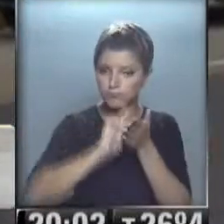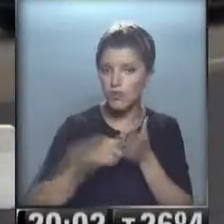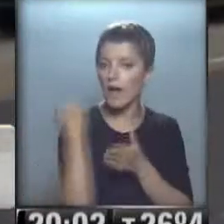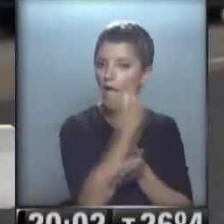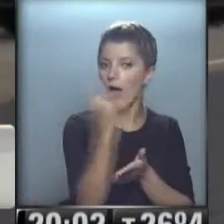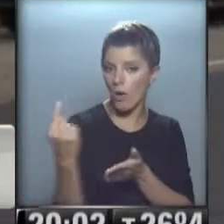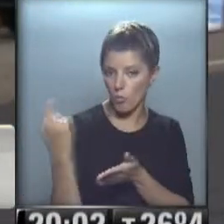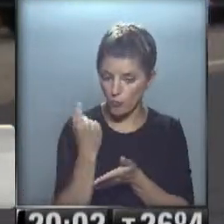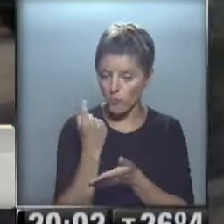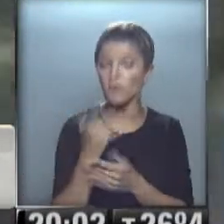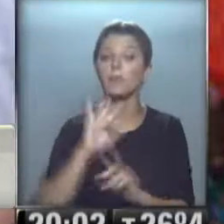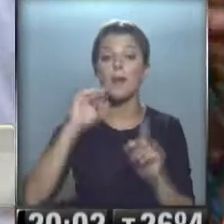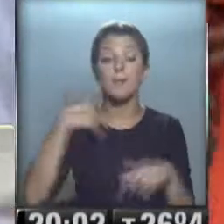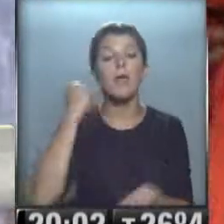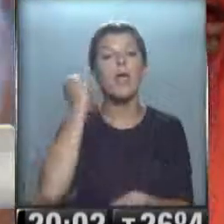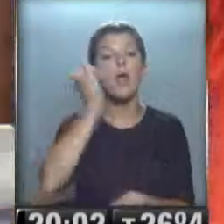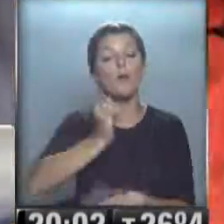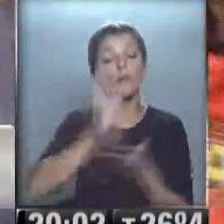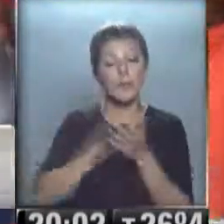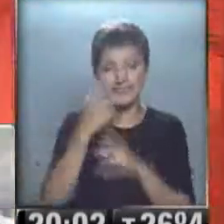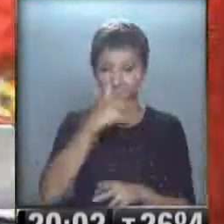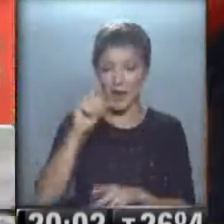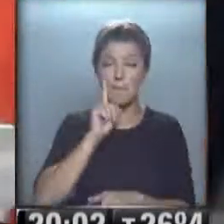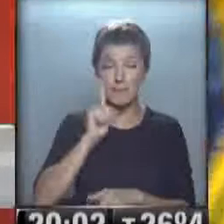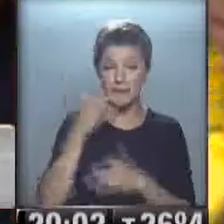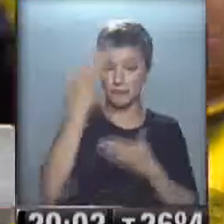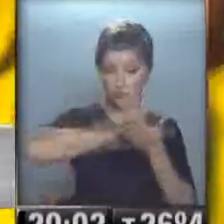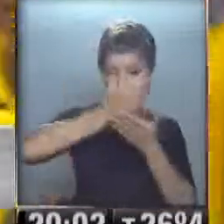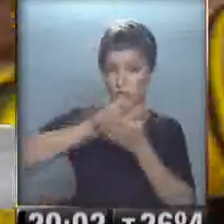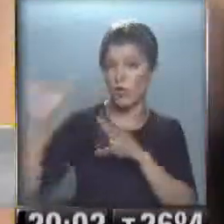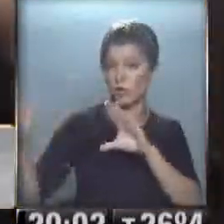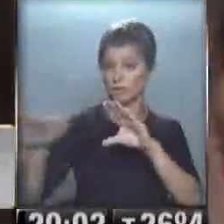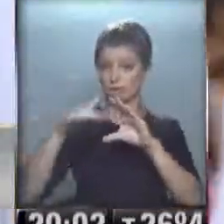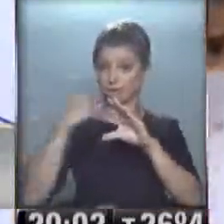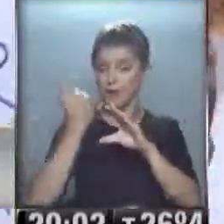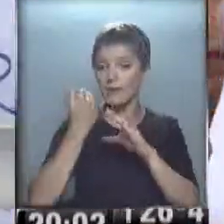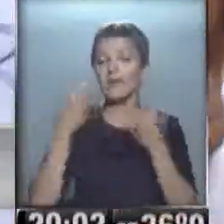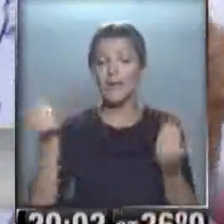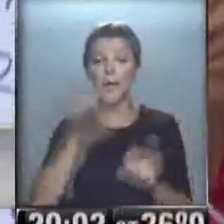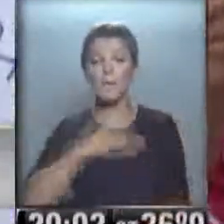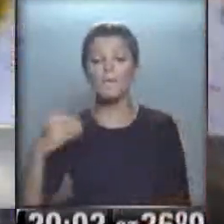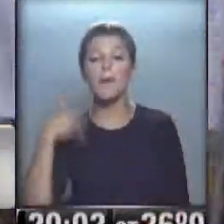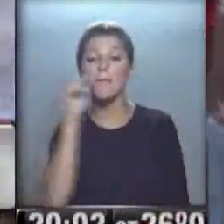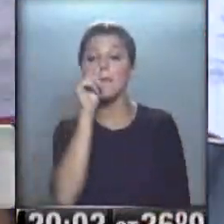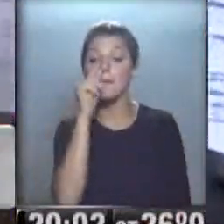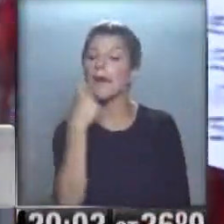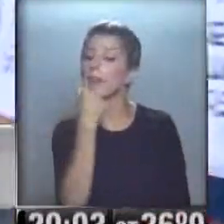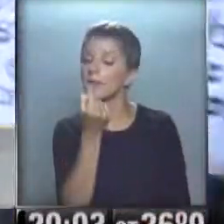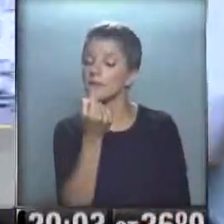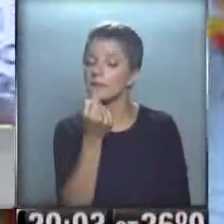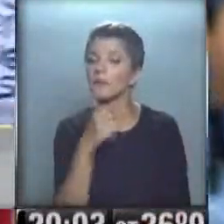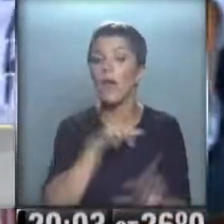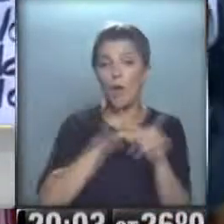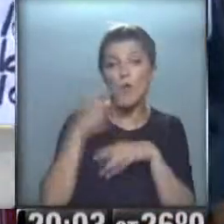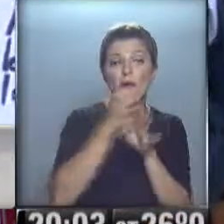reveló que ya recibieron unas 3.000 solicitudes y quejas los padres aseguran que a pesar de haber optado por varias